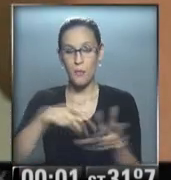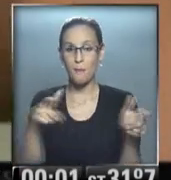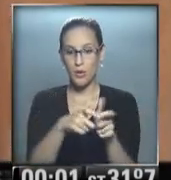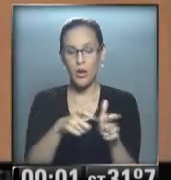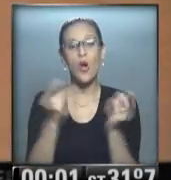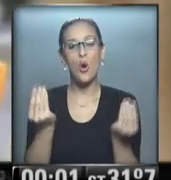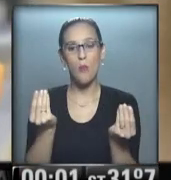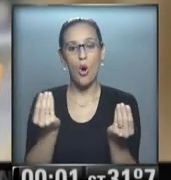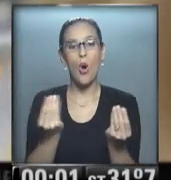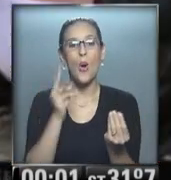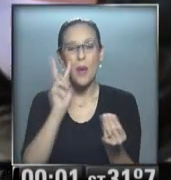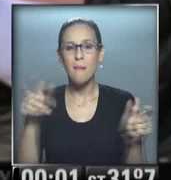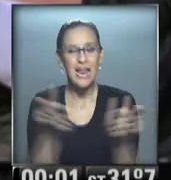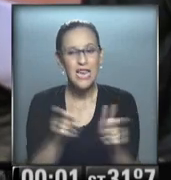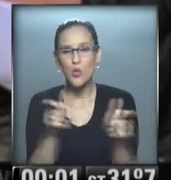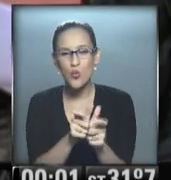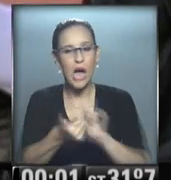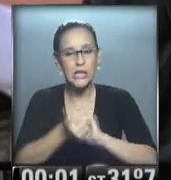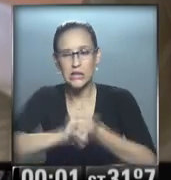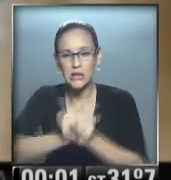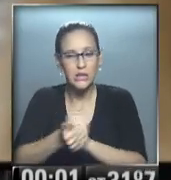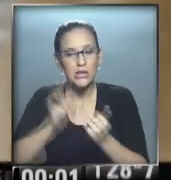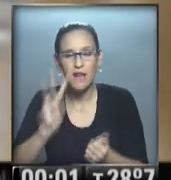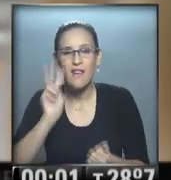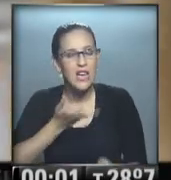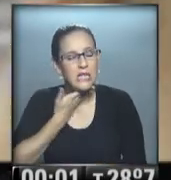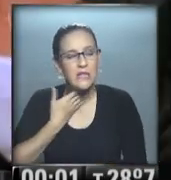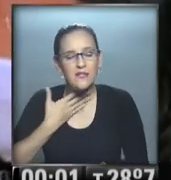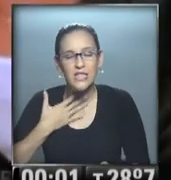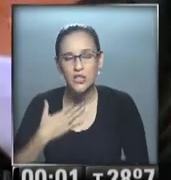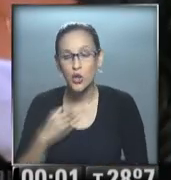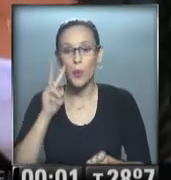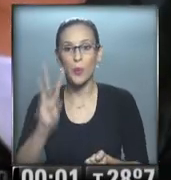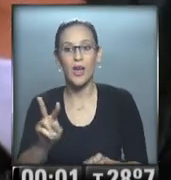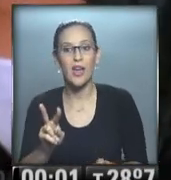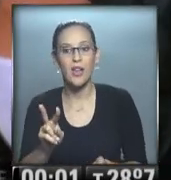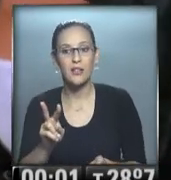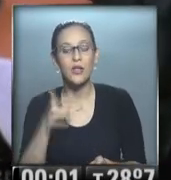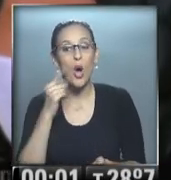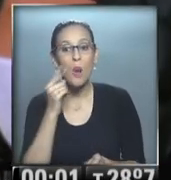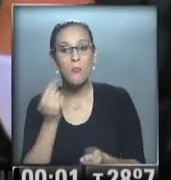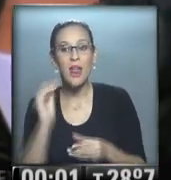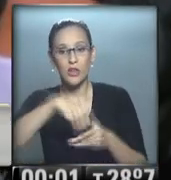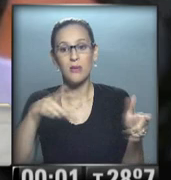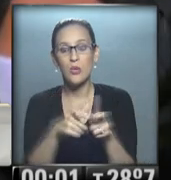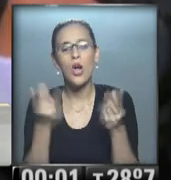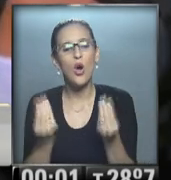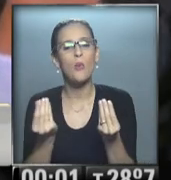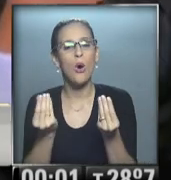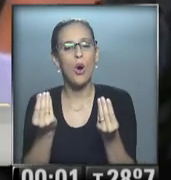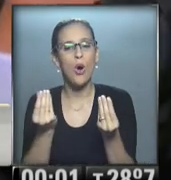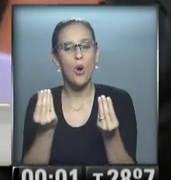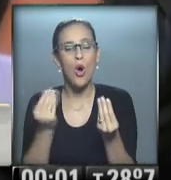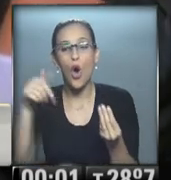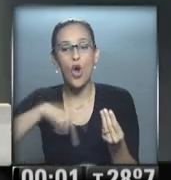por un lado, el consumo de pornografía, la adicción a la pornografía, porque vamos a ver acá a un personaje que surge de todo lo que tiene que ver con los estímulos